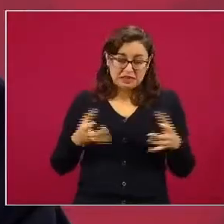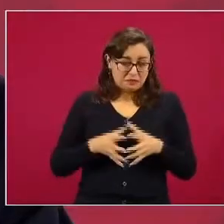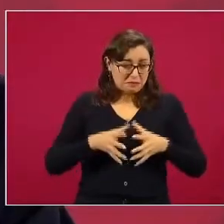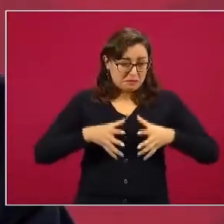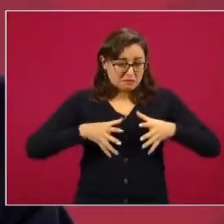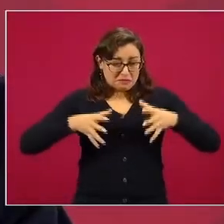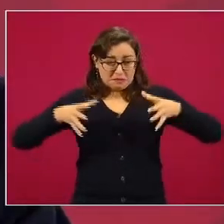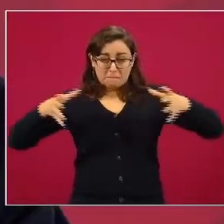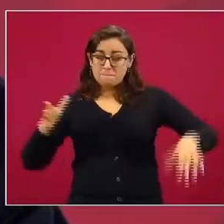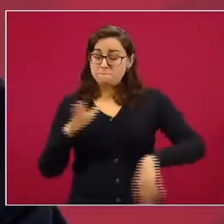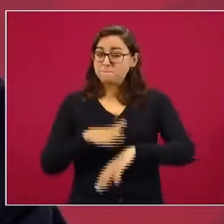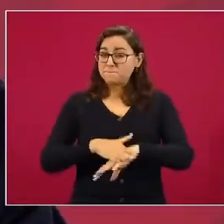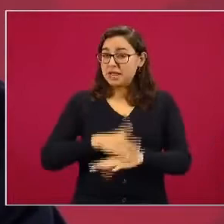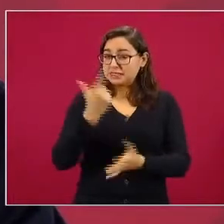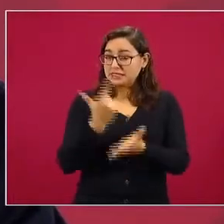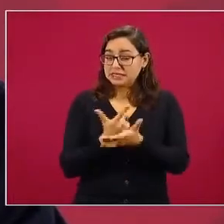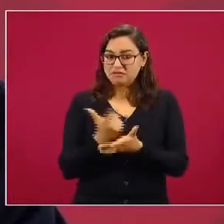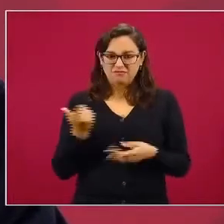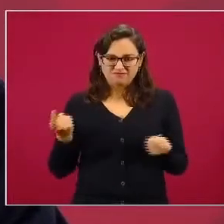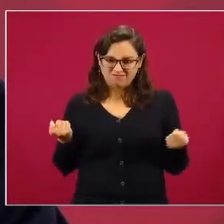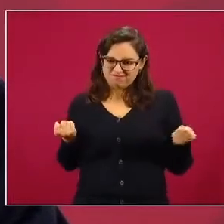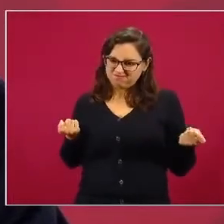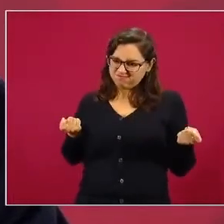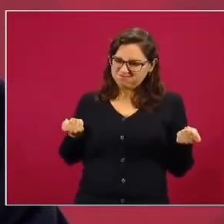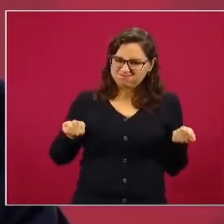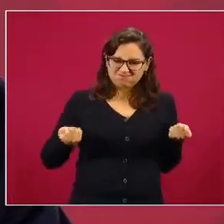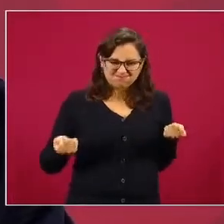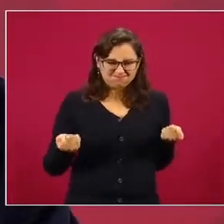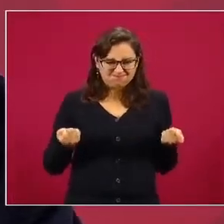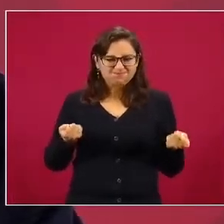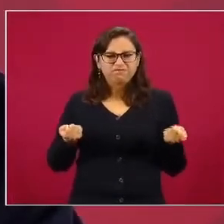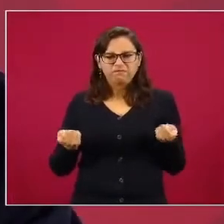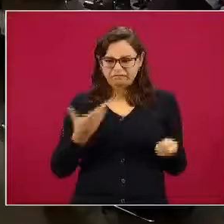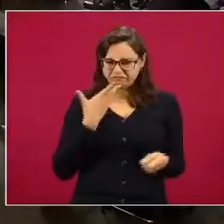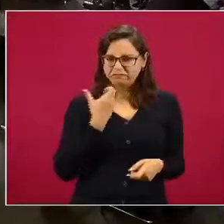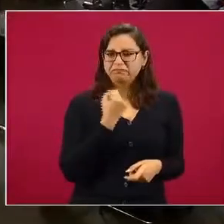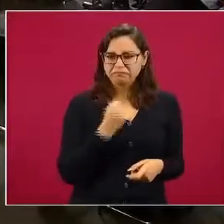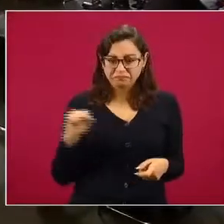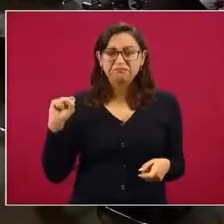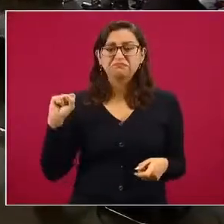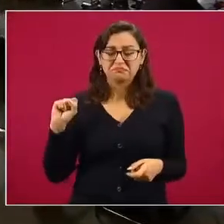más difícil, se supo